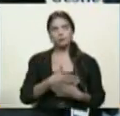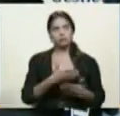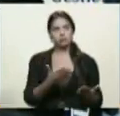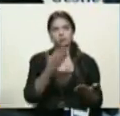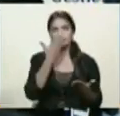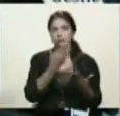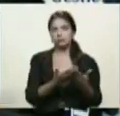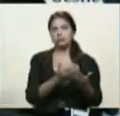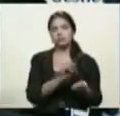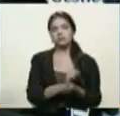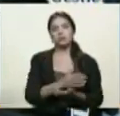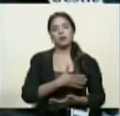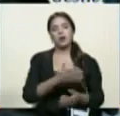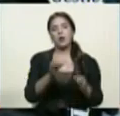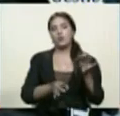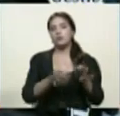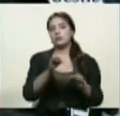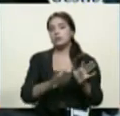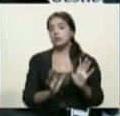de la justicia